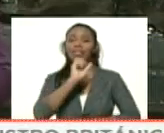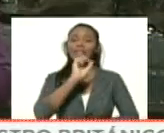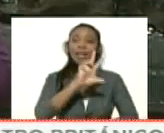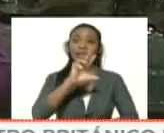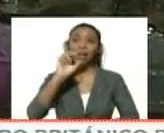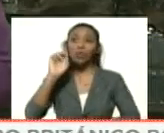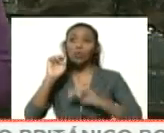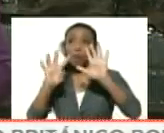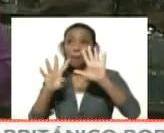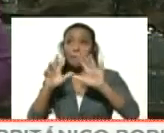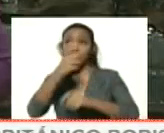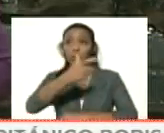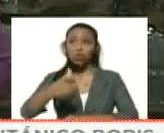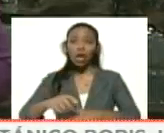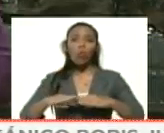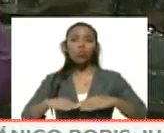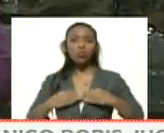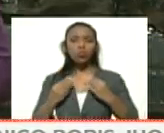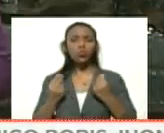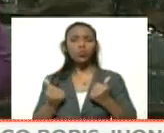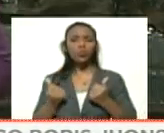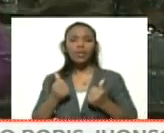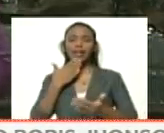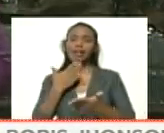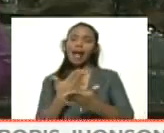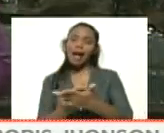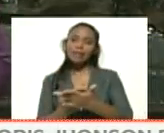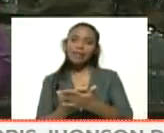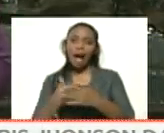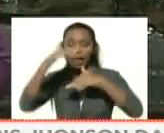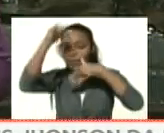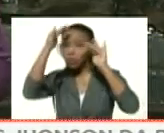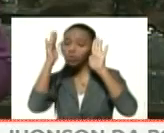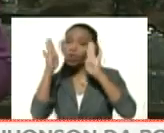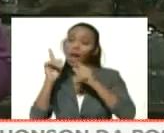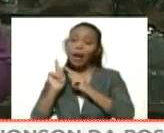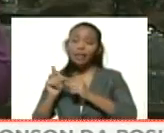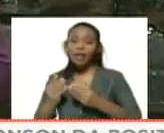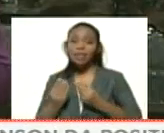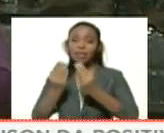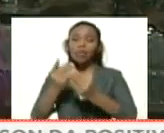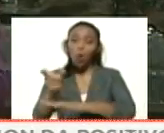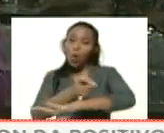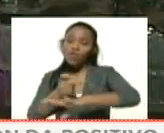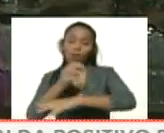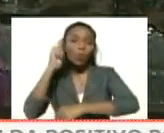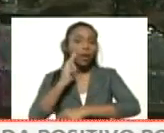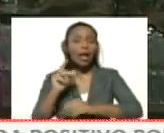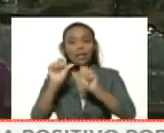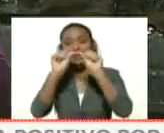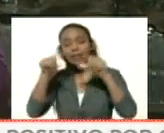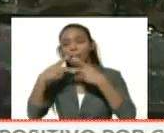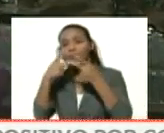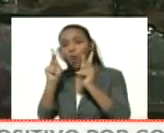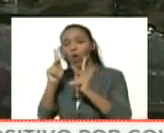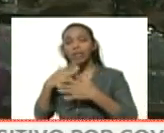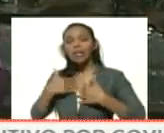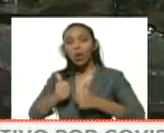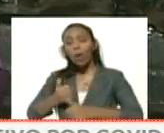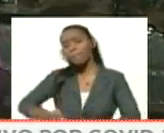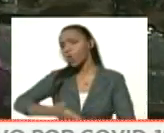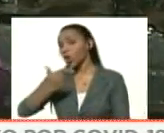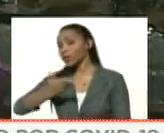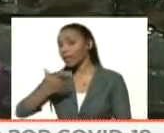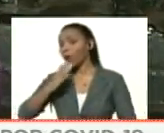39 personas, corrijo, que se han recuperado gracias a las atenciones que ha brindado el gobierno bolivariano en el sistema público de salud. Una